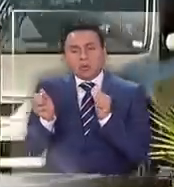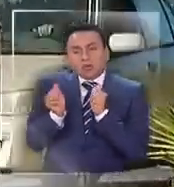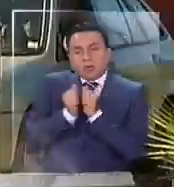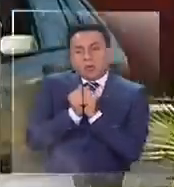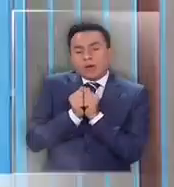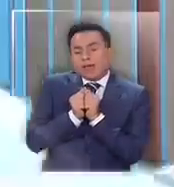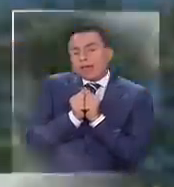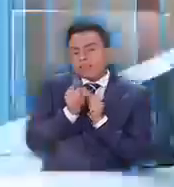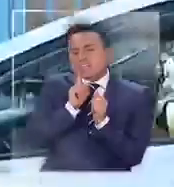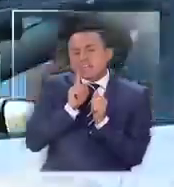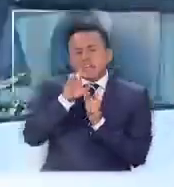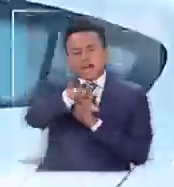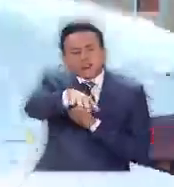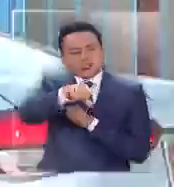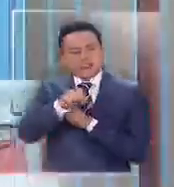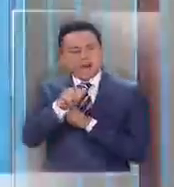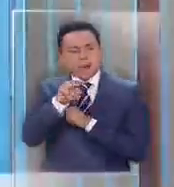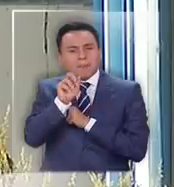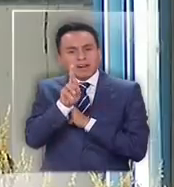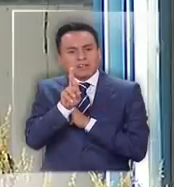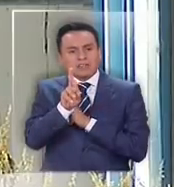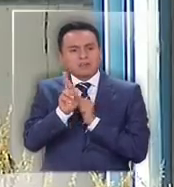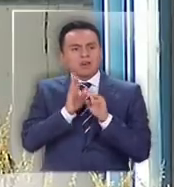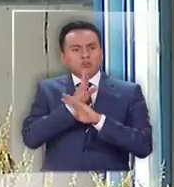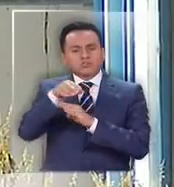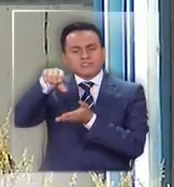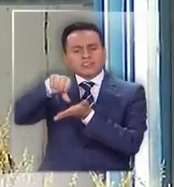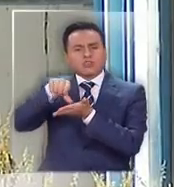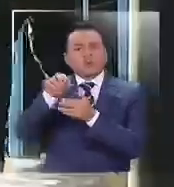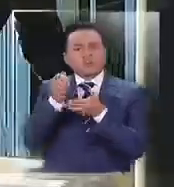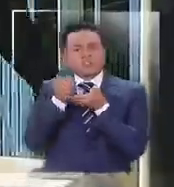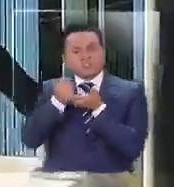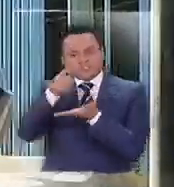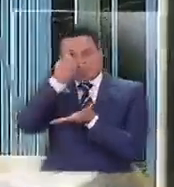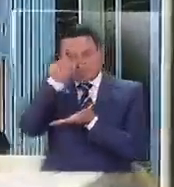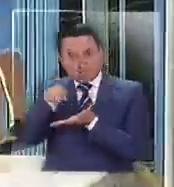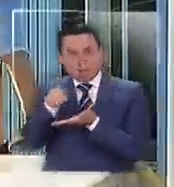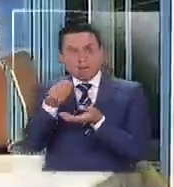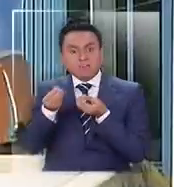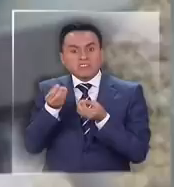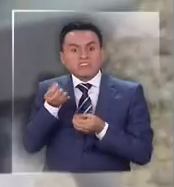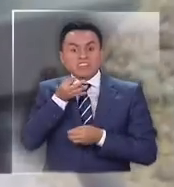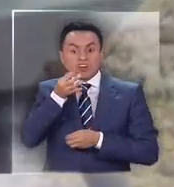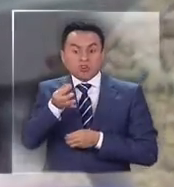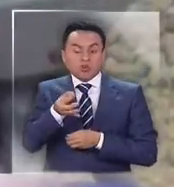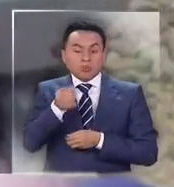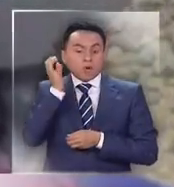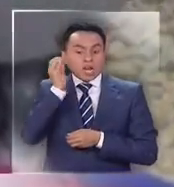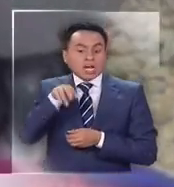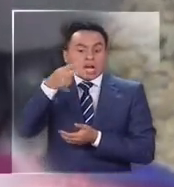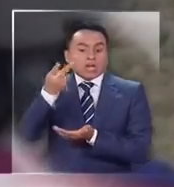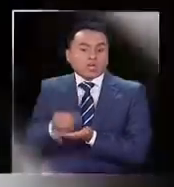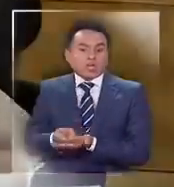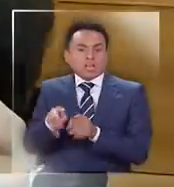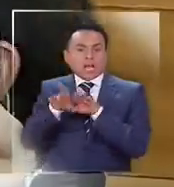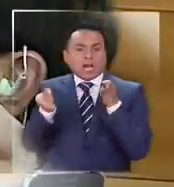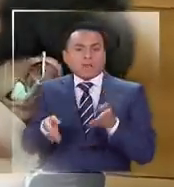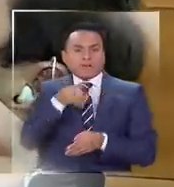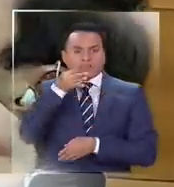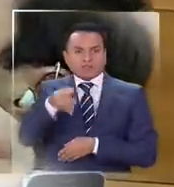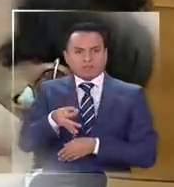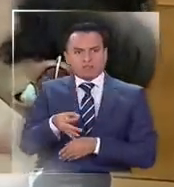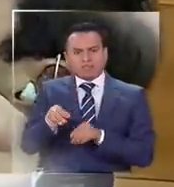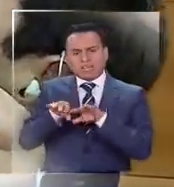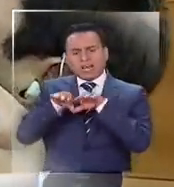quien tenía la custodia de Ámbar, la llevaron hasta un centro asistencial. Ahí, él dijo que la pequeña se cayó de la cama. Esa